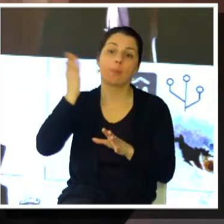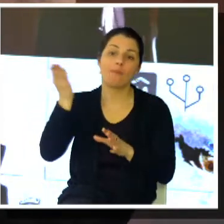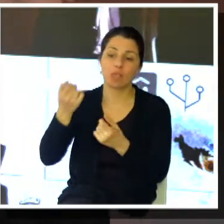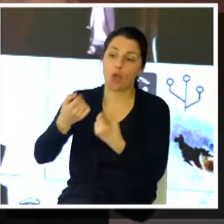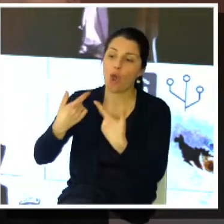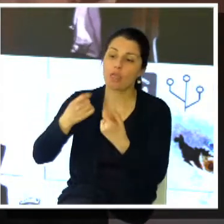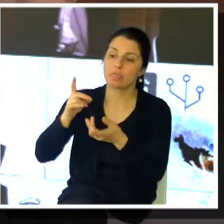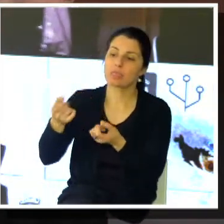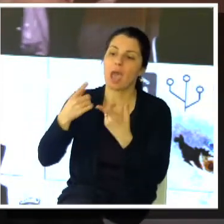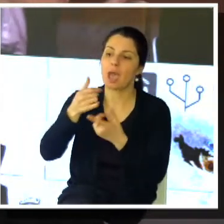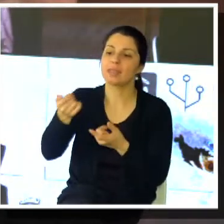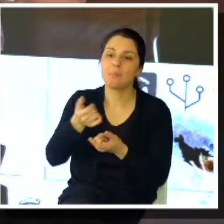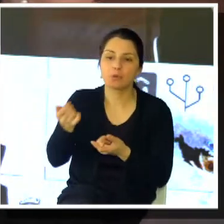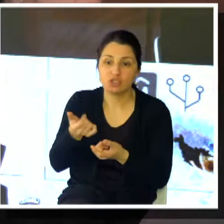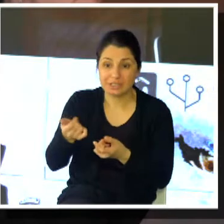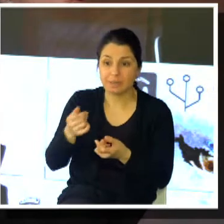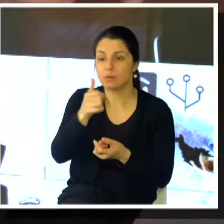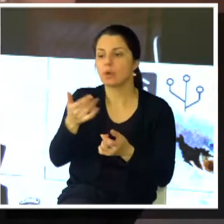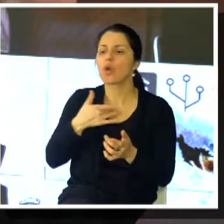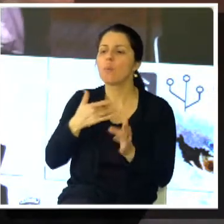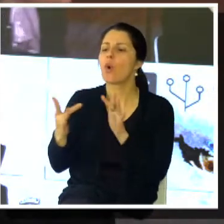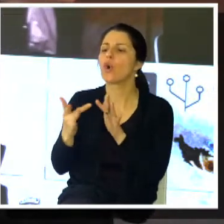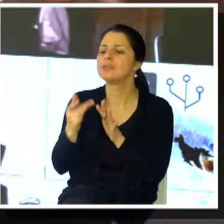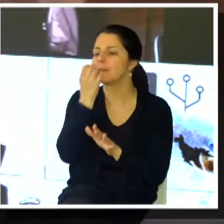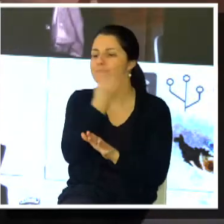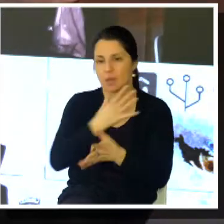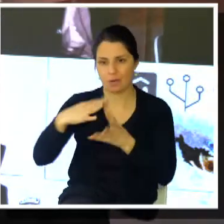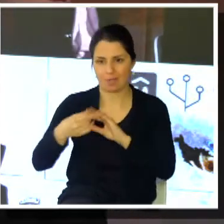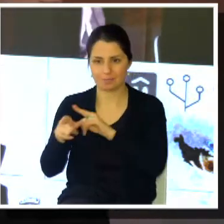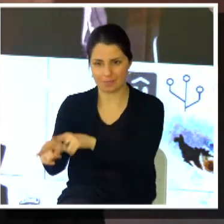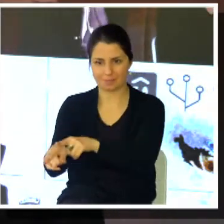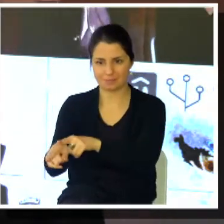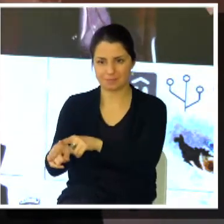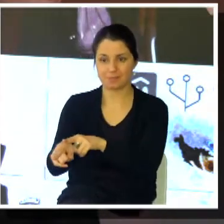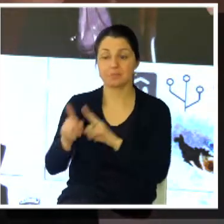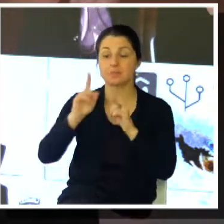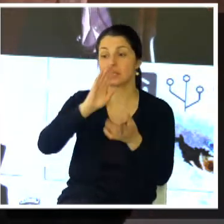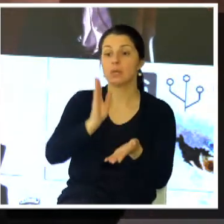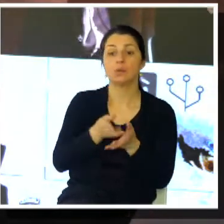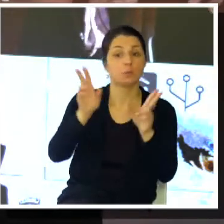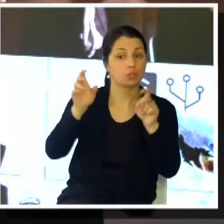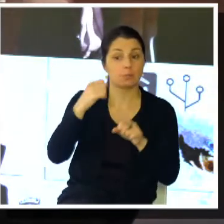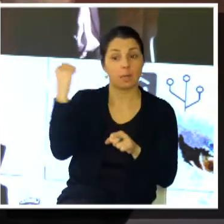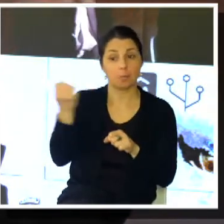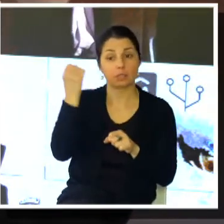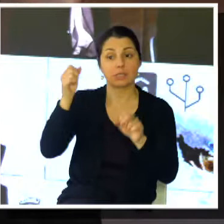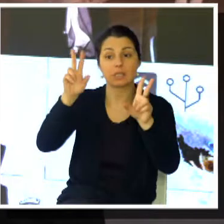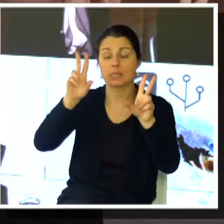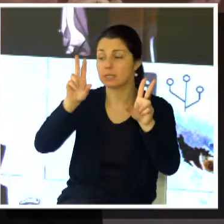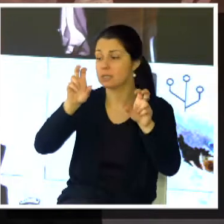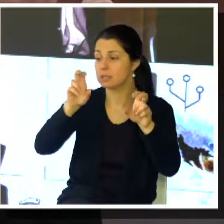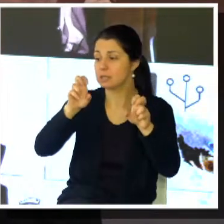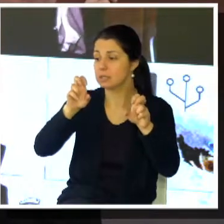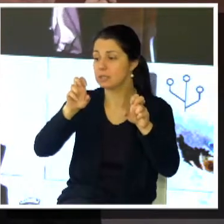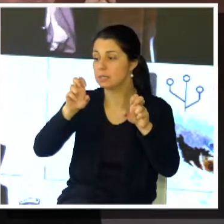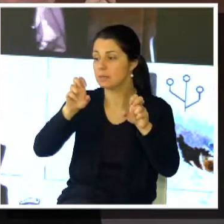van a definir qué tipo de conectividad va a ser la adecuada. Y por último, un tema que no es menor es el tema de espectro licenciado y